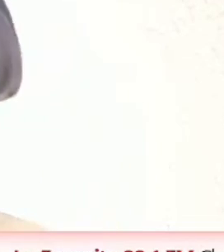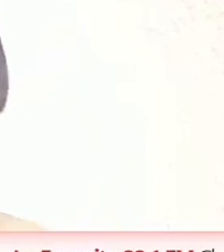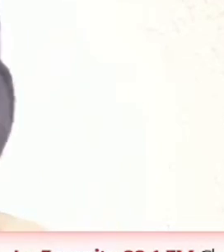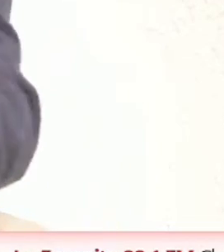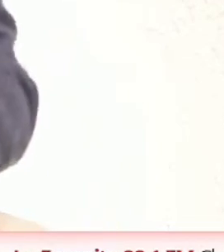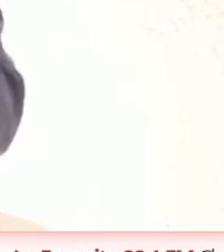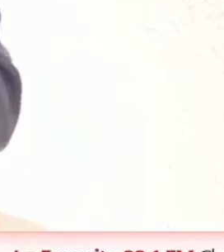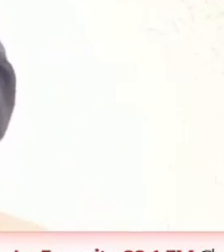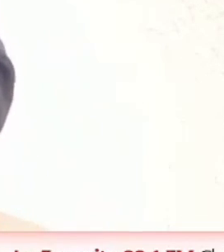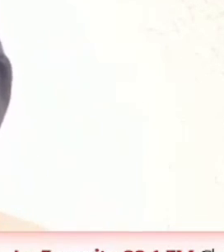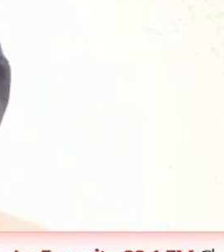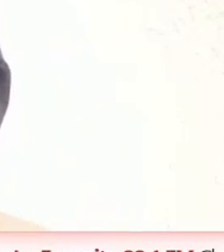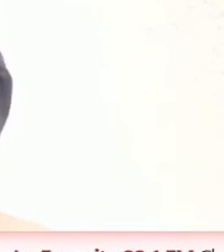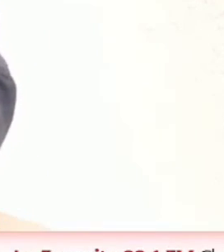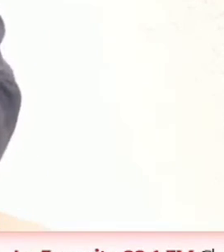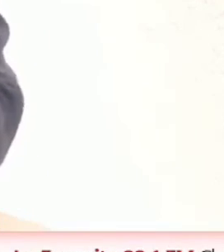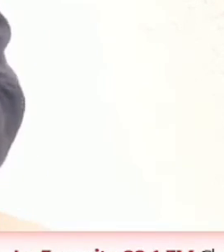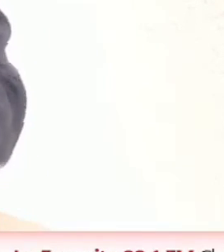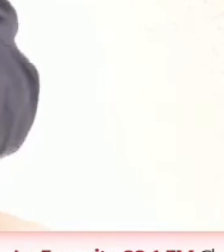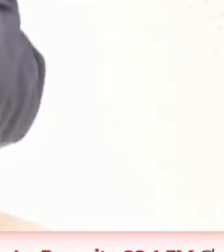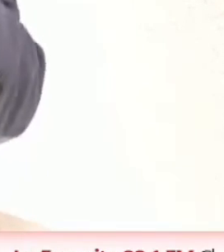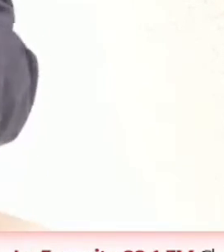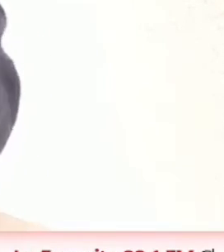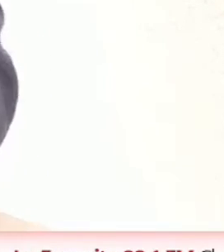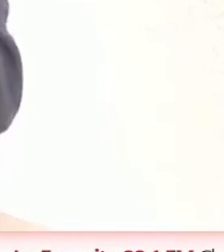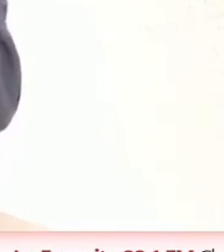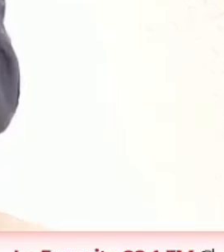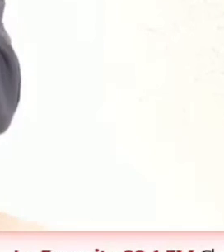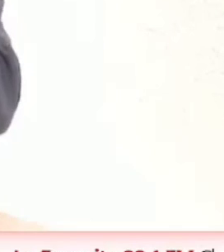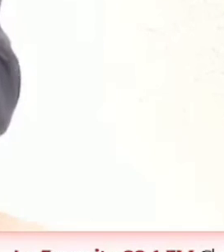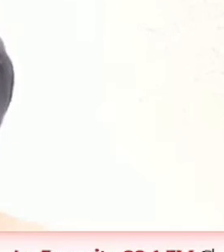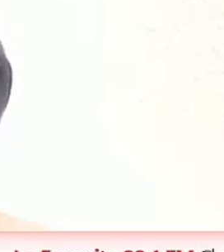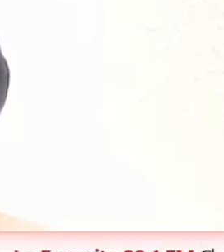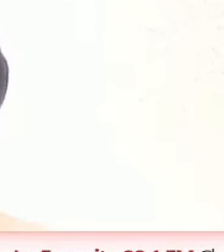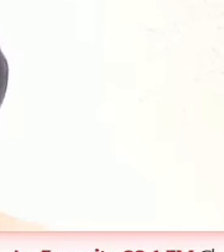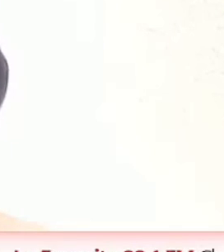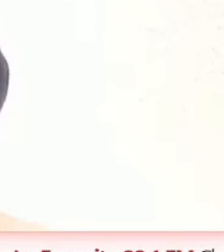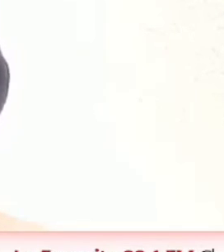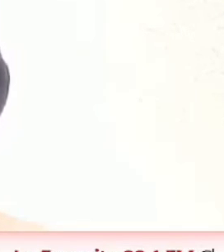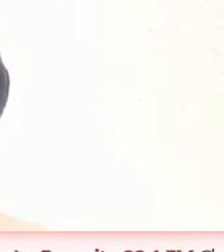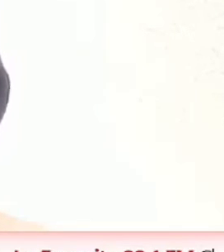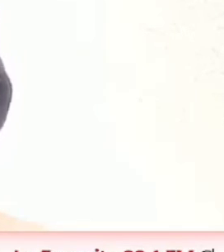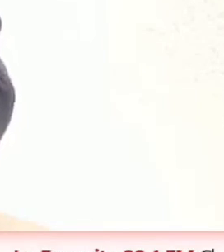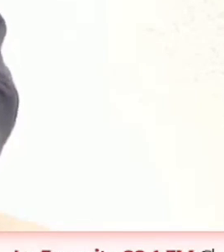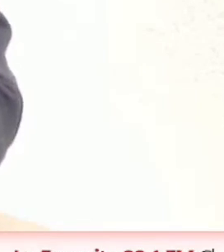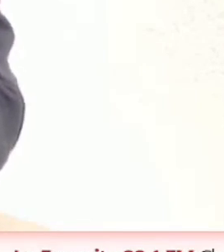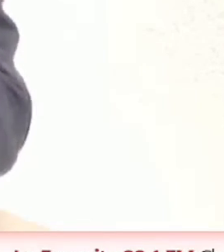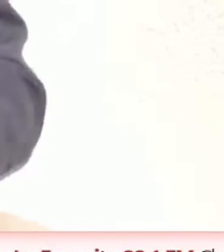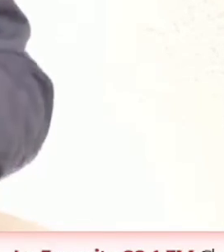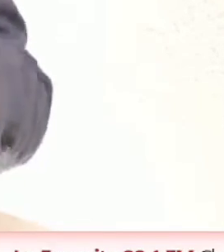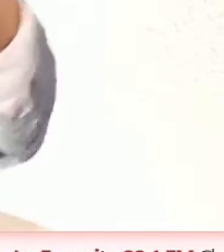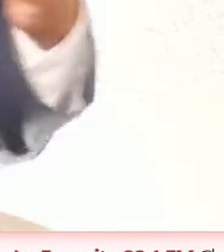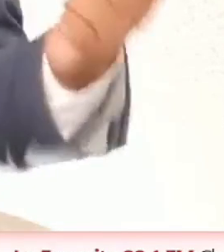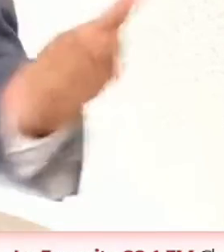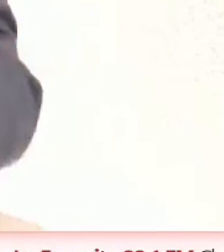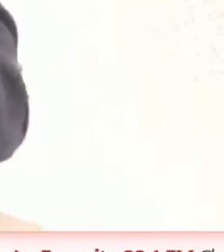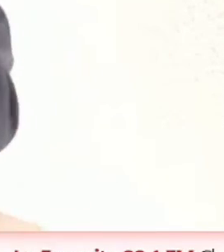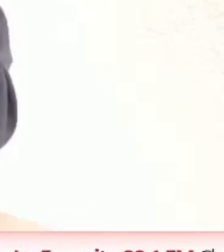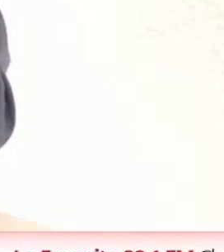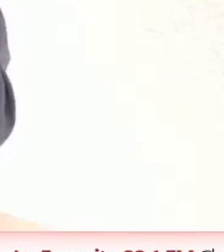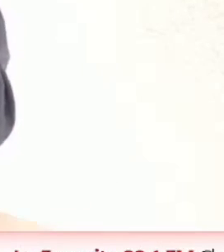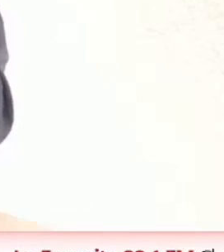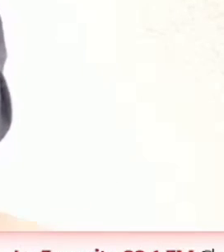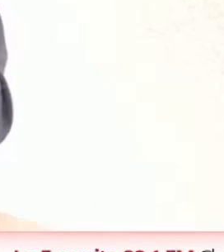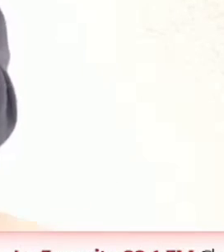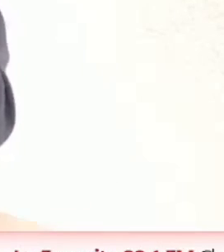conflagraciones. Respete las áreas naturales protegidas, pero sobre todo ayude a conservar los bosques, y entre